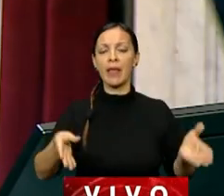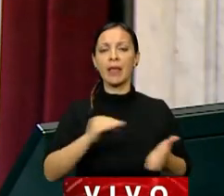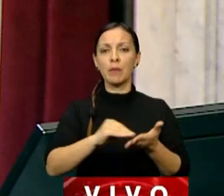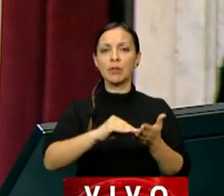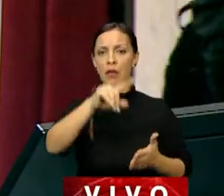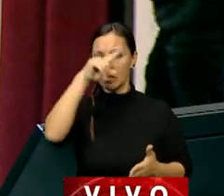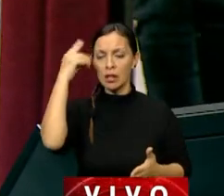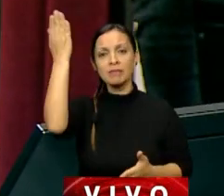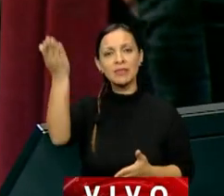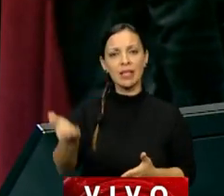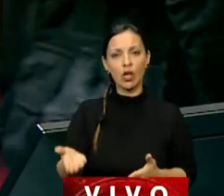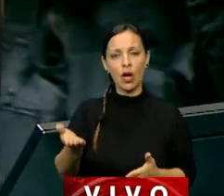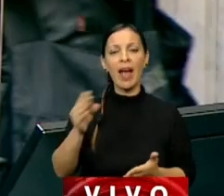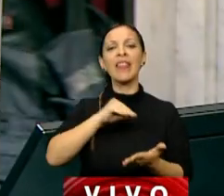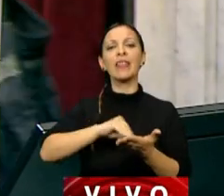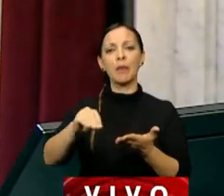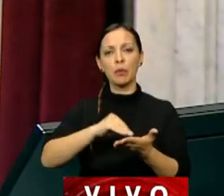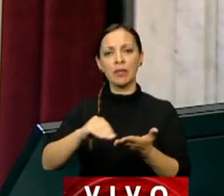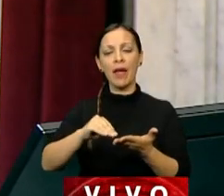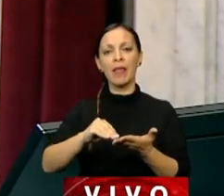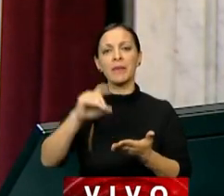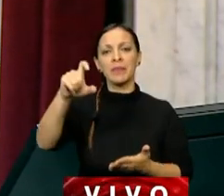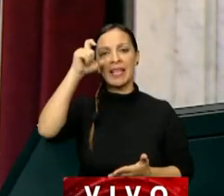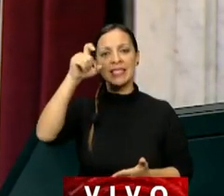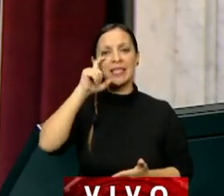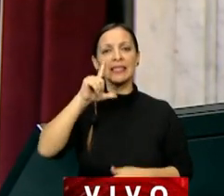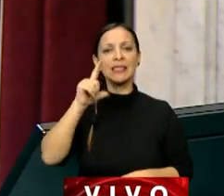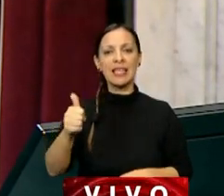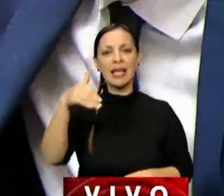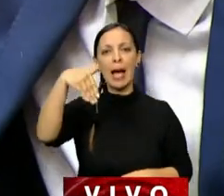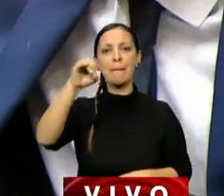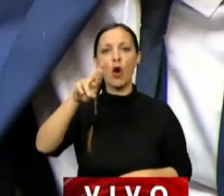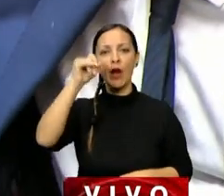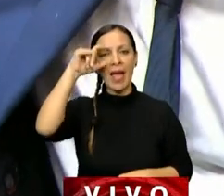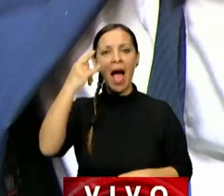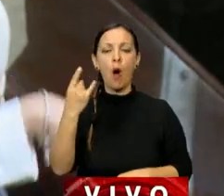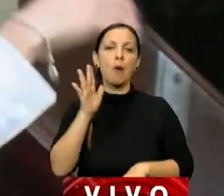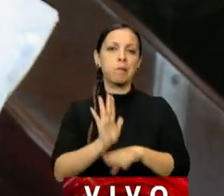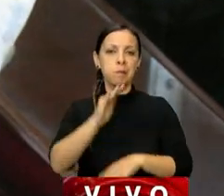Nación, la señora diputada doña Cecilia Moró.